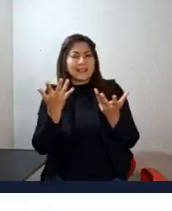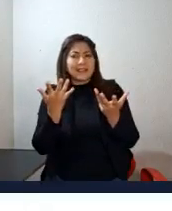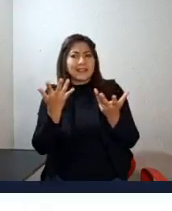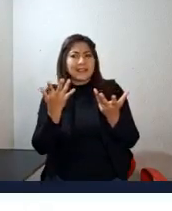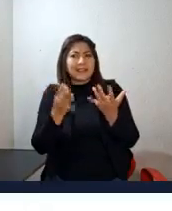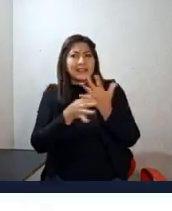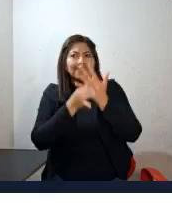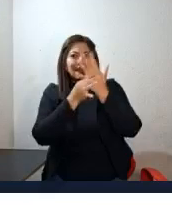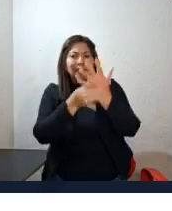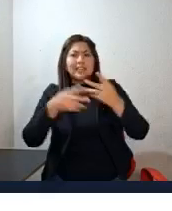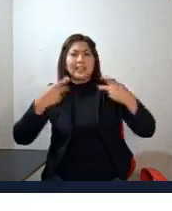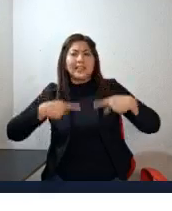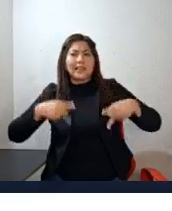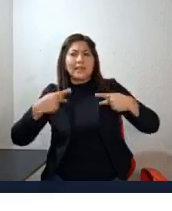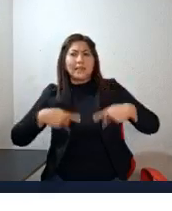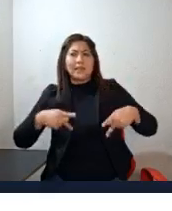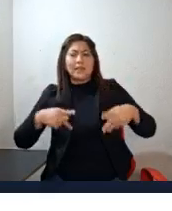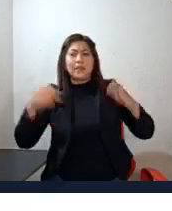testamento, escrituras y todo.